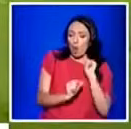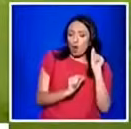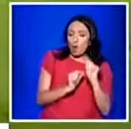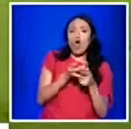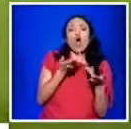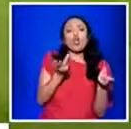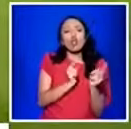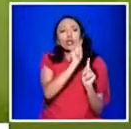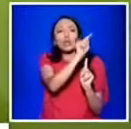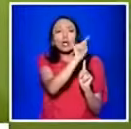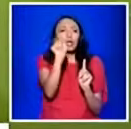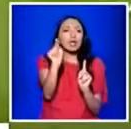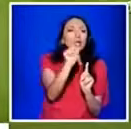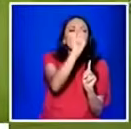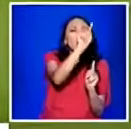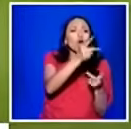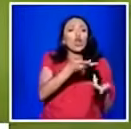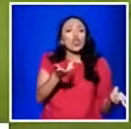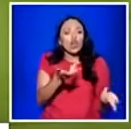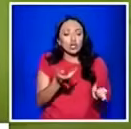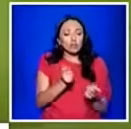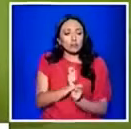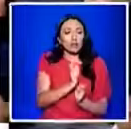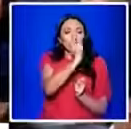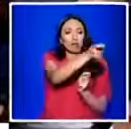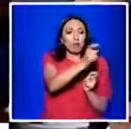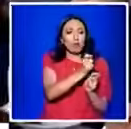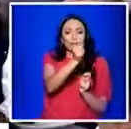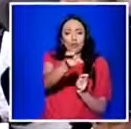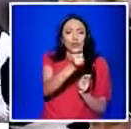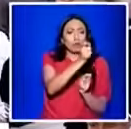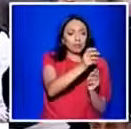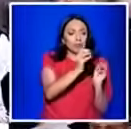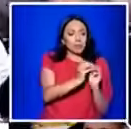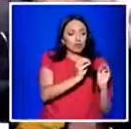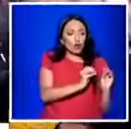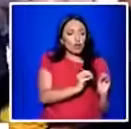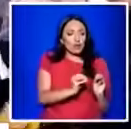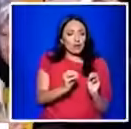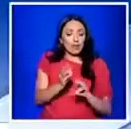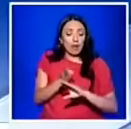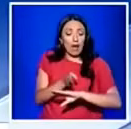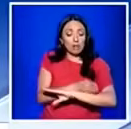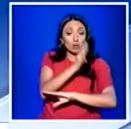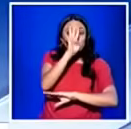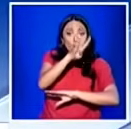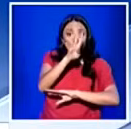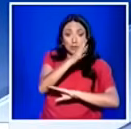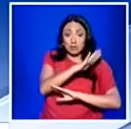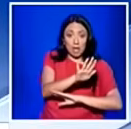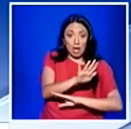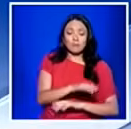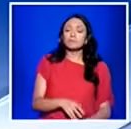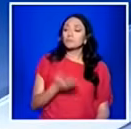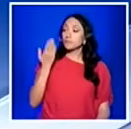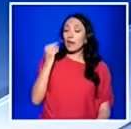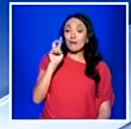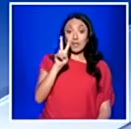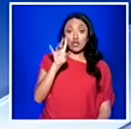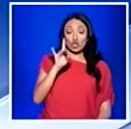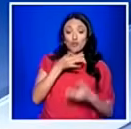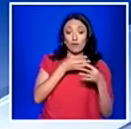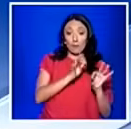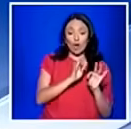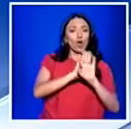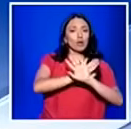dónde será su ubicación y que la entrega de los tickets sea de una forma ordenada. El pasado 28 de febrero se habilitó el sitio